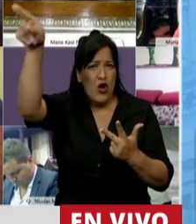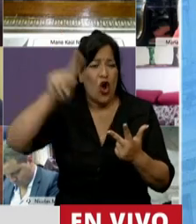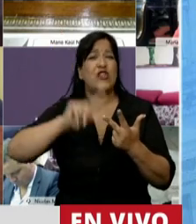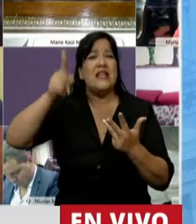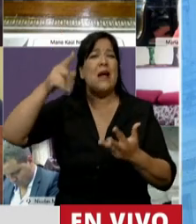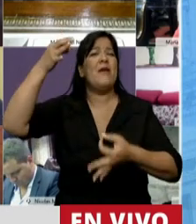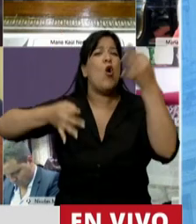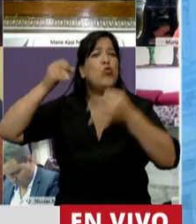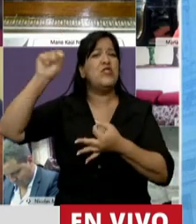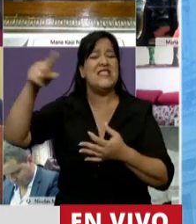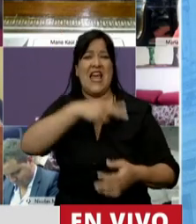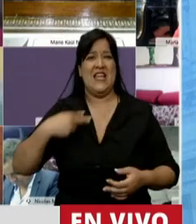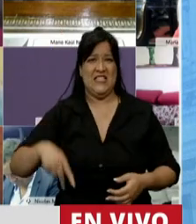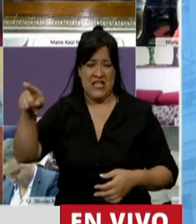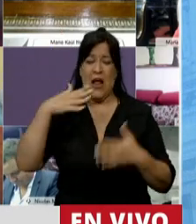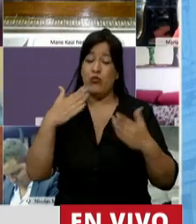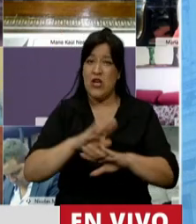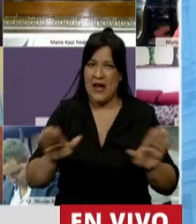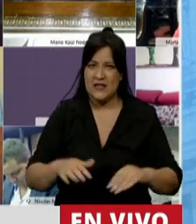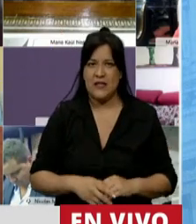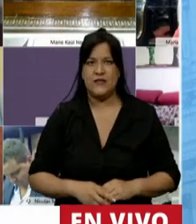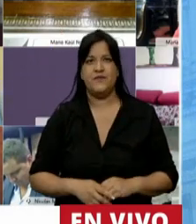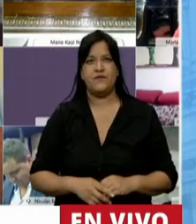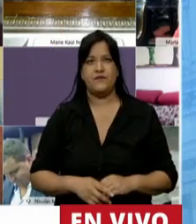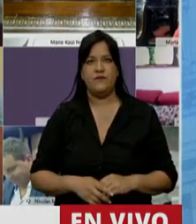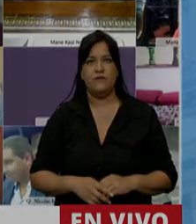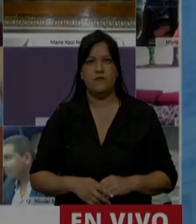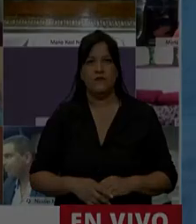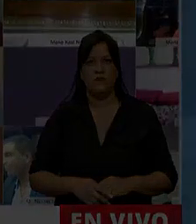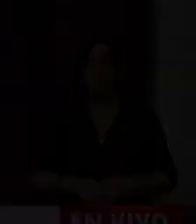justicia de China. Muchas gracias, señor presidente. Gracias, diputado de Marcha.